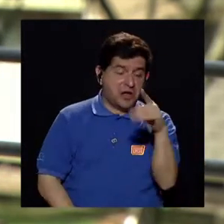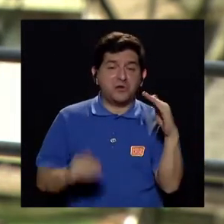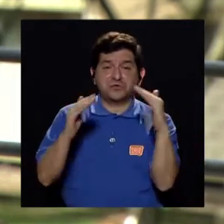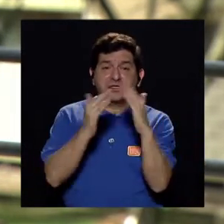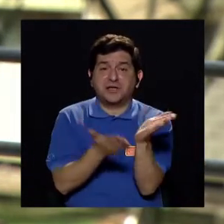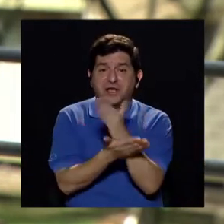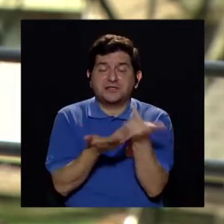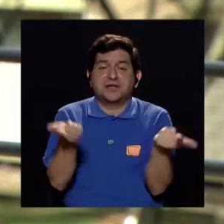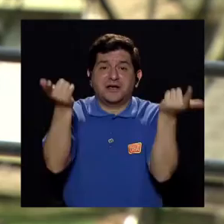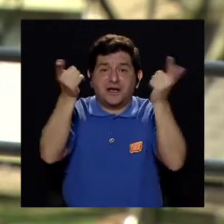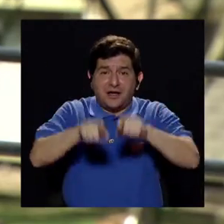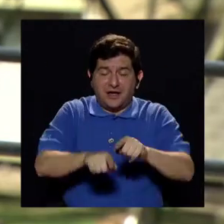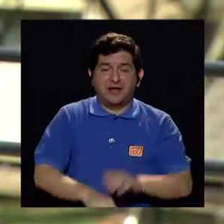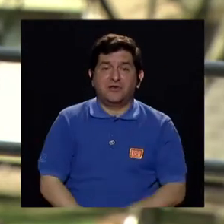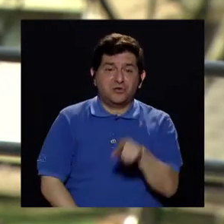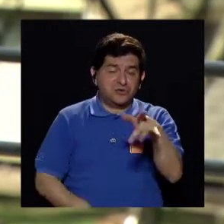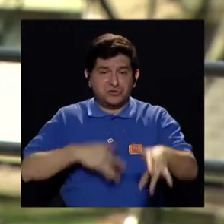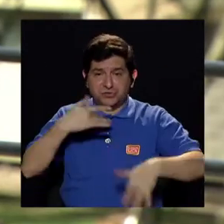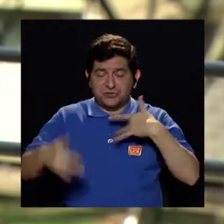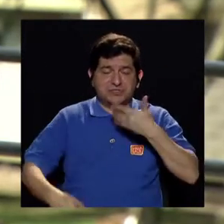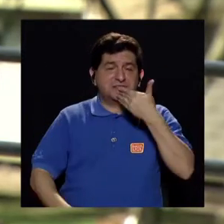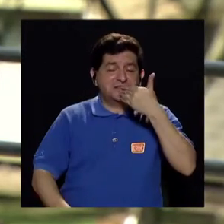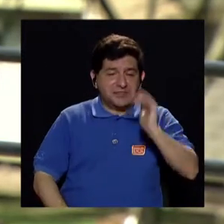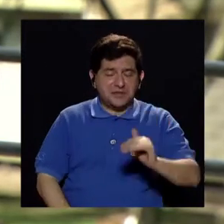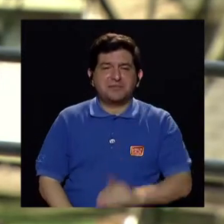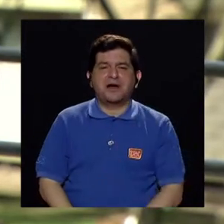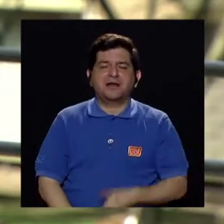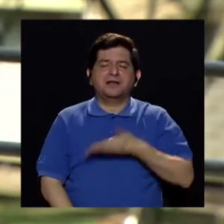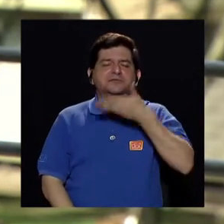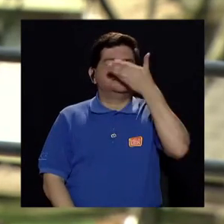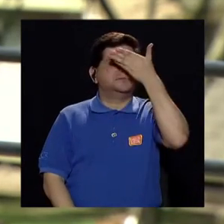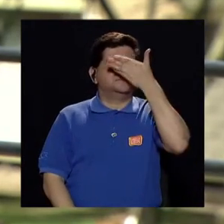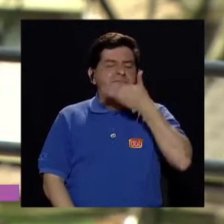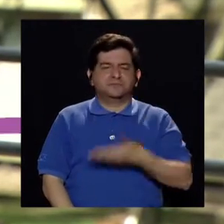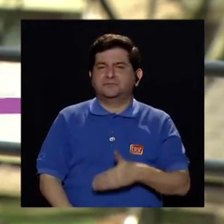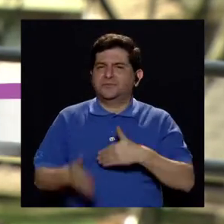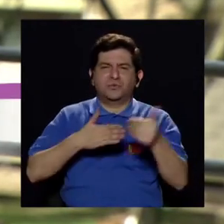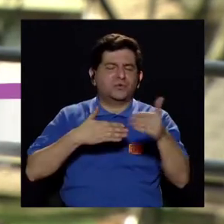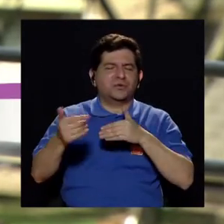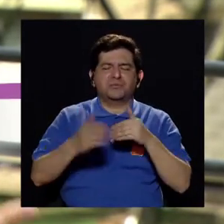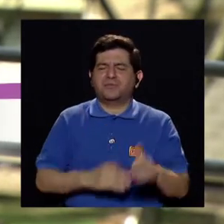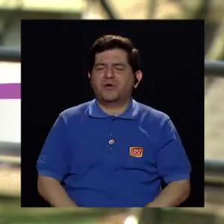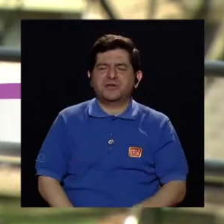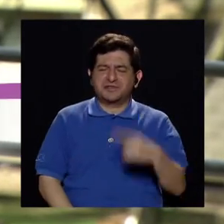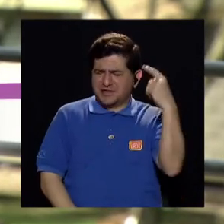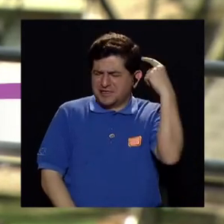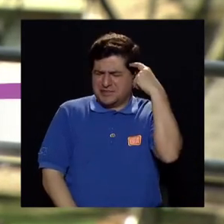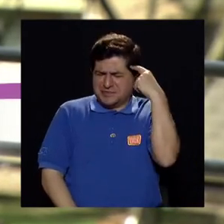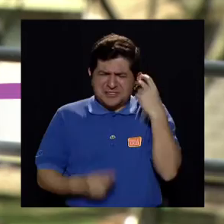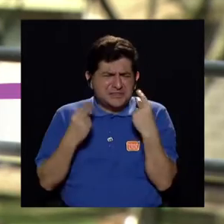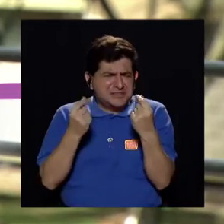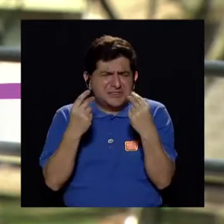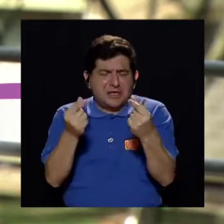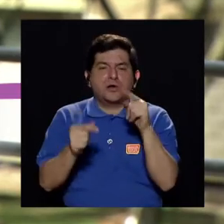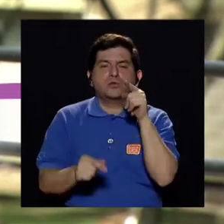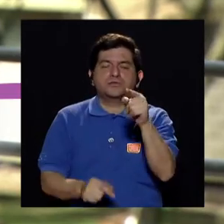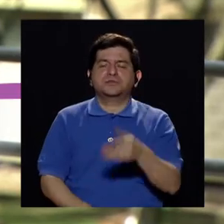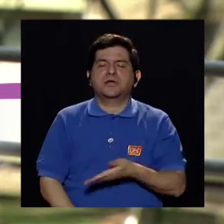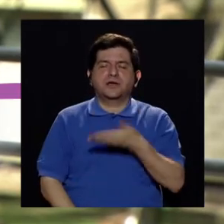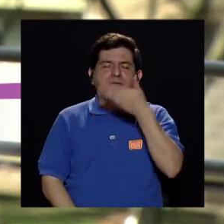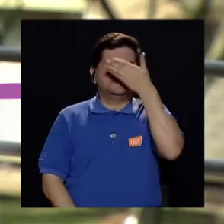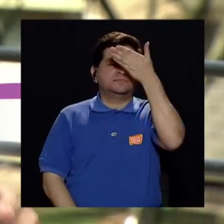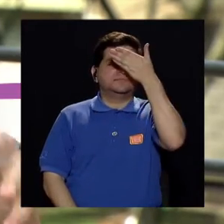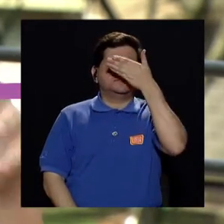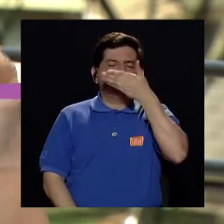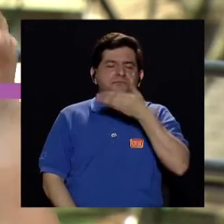les pasa algo, si se sienten mal, respiren. No importa si la cabeza va 1000 por hora, solamente digan, voy a respirar,